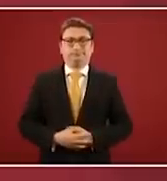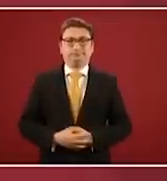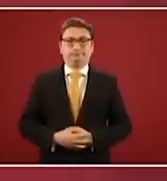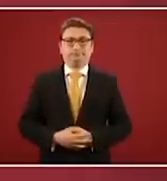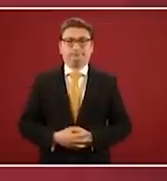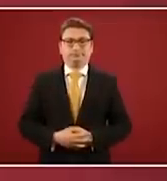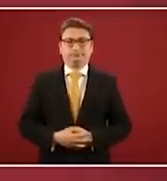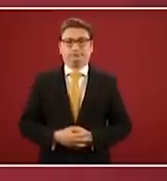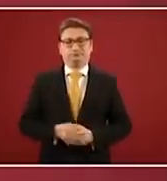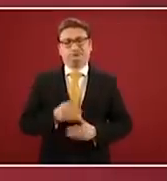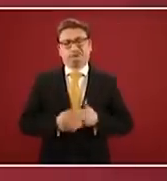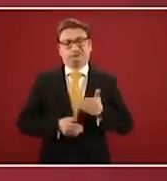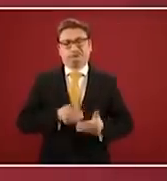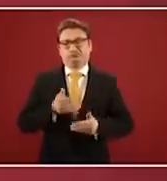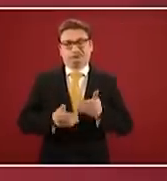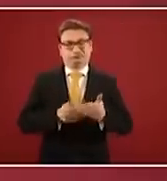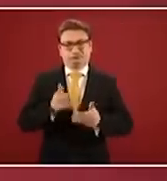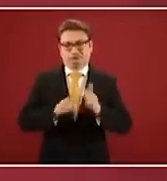más progreso,